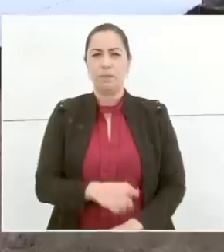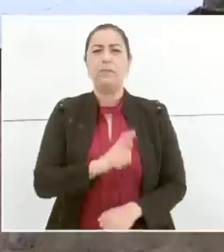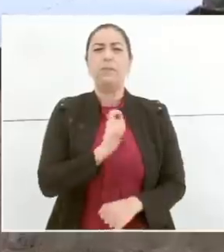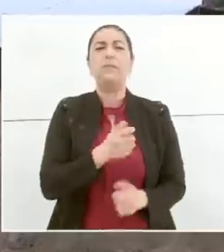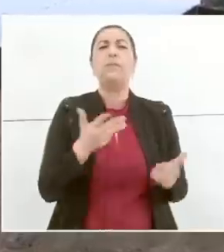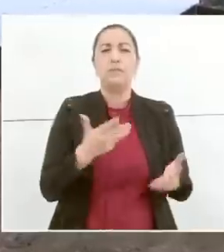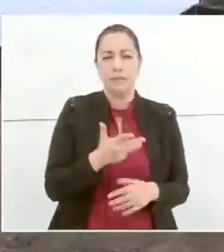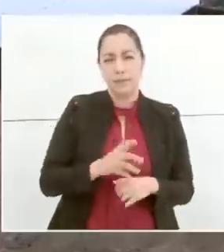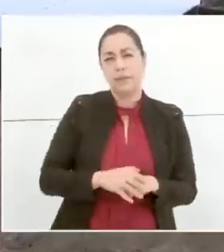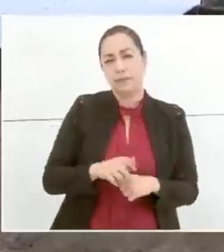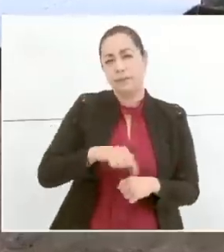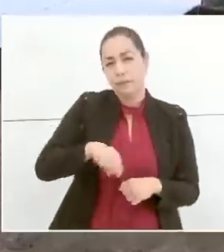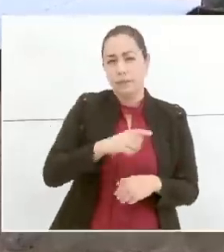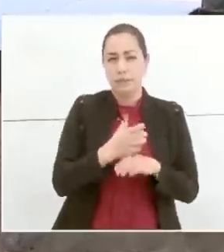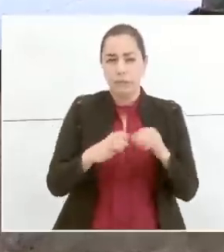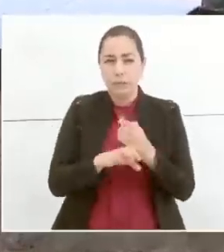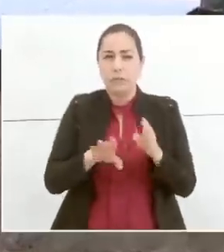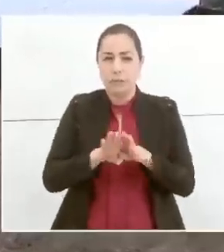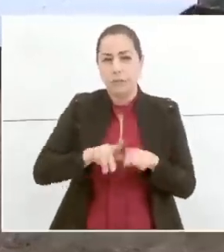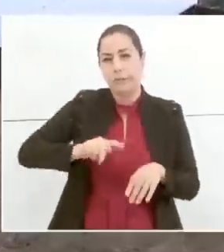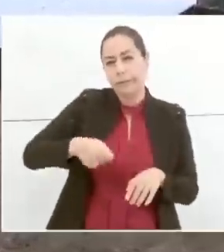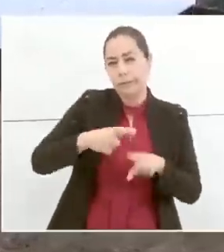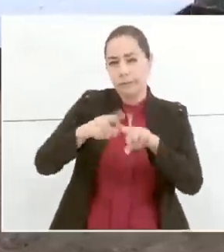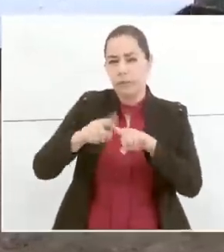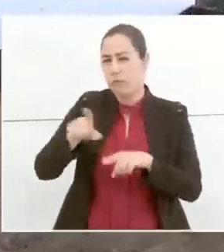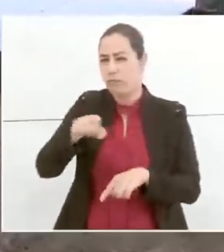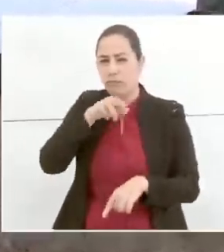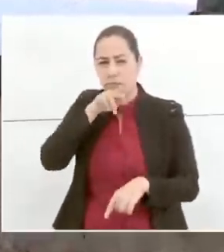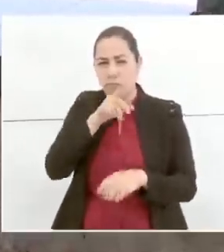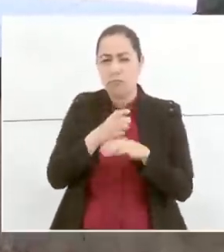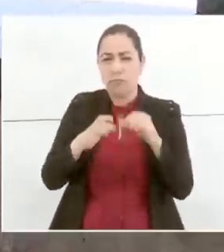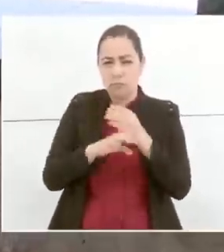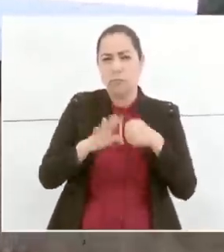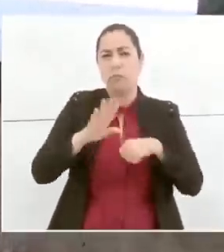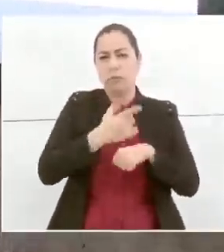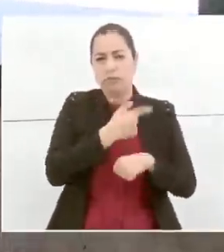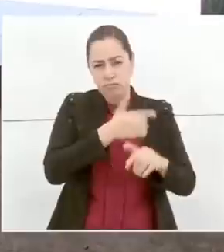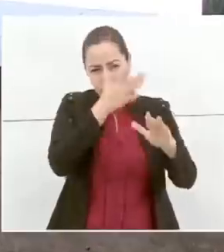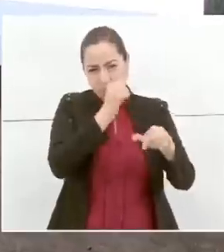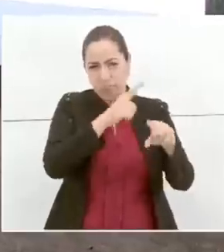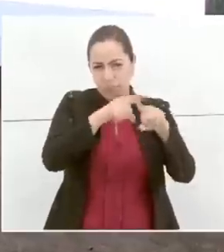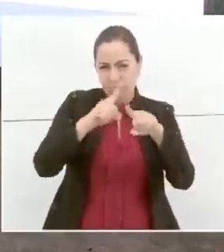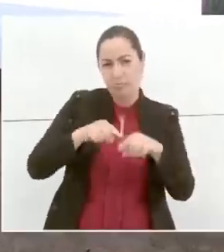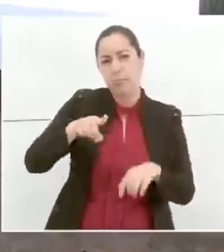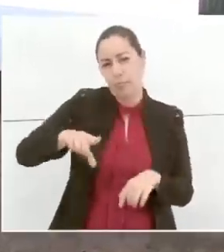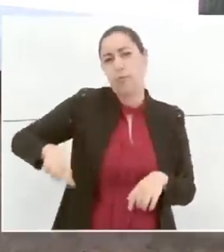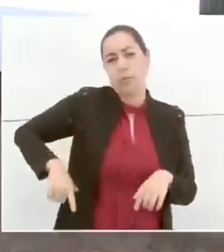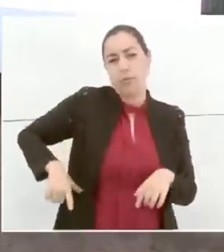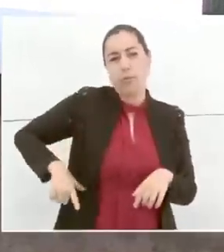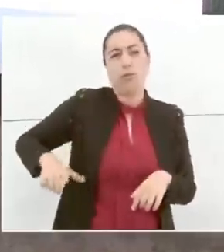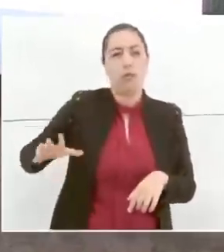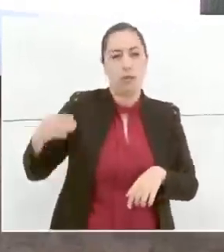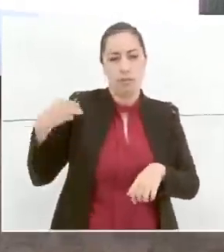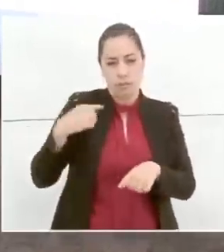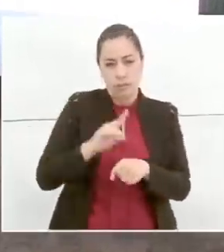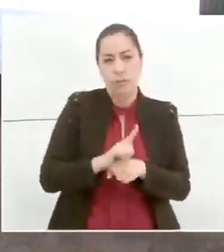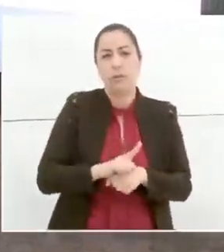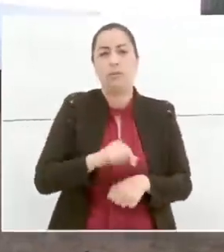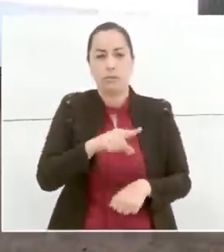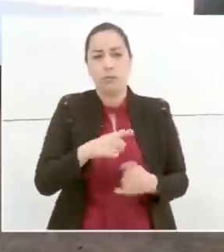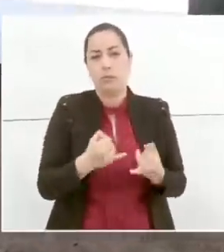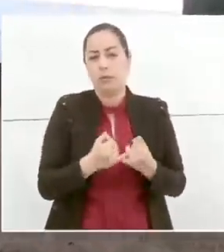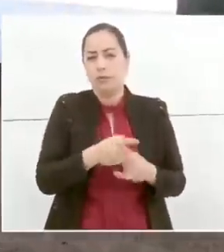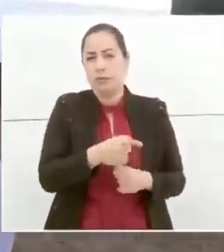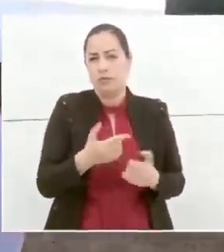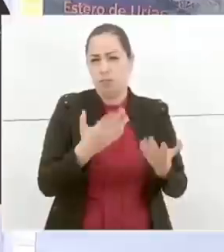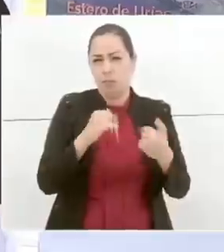la parte administrativa, sí, bien. Eso no te preocupes. No te preocupes. Bueno, okay. Porque tenemos acuerdo con el gobierno municipal, sí, con el gobierno de Estado. Ah, sí. Okay. Sí. Okay. O sea,